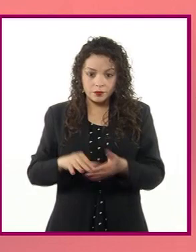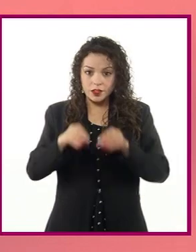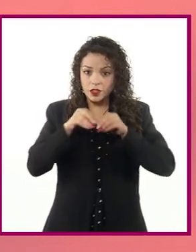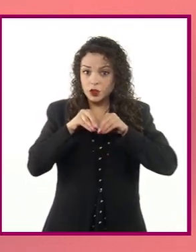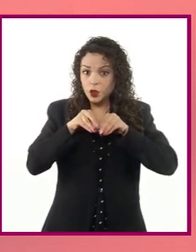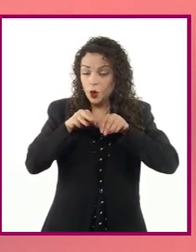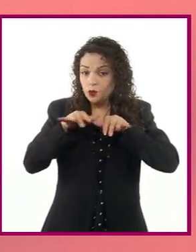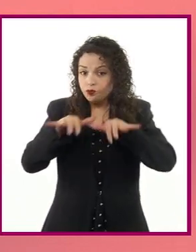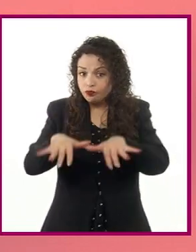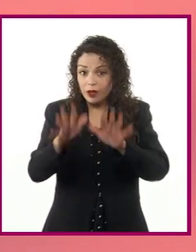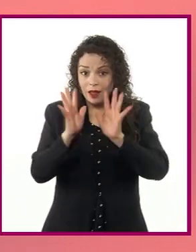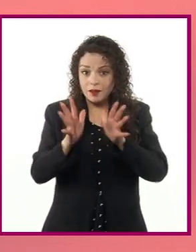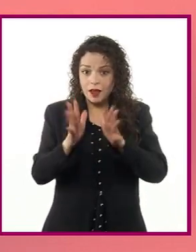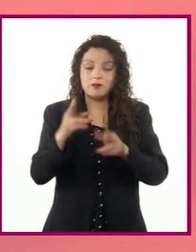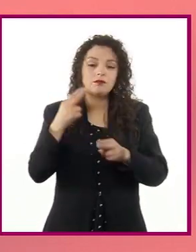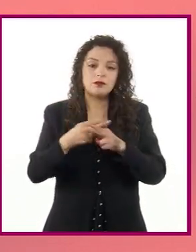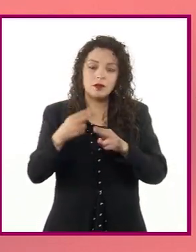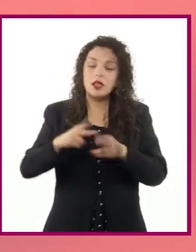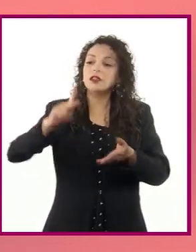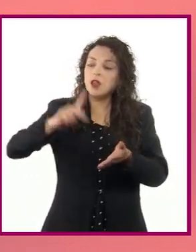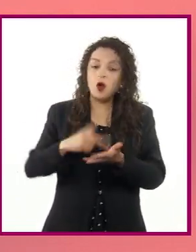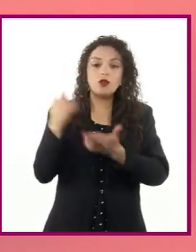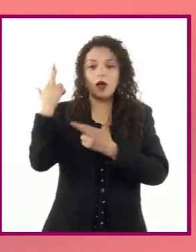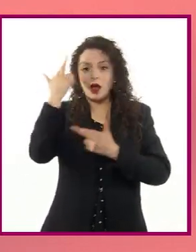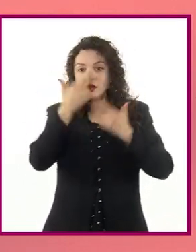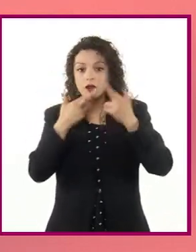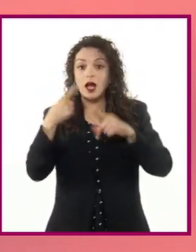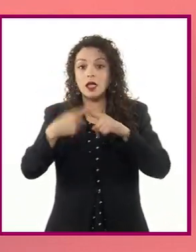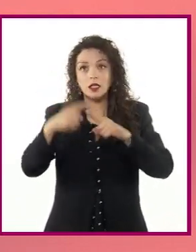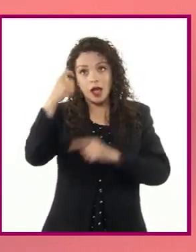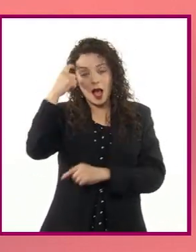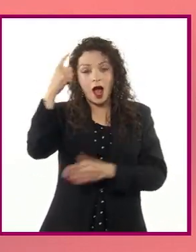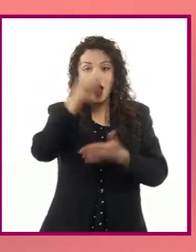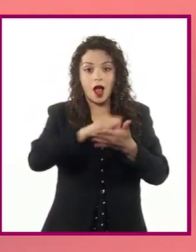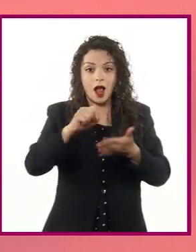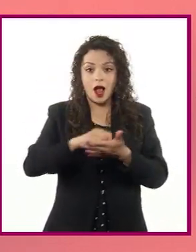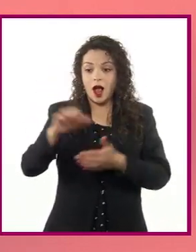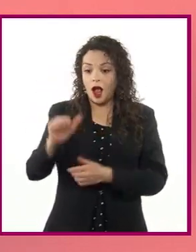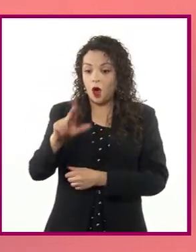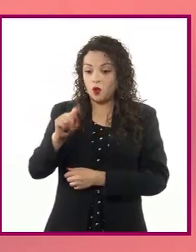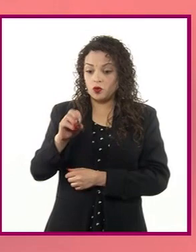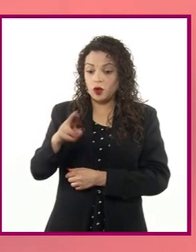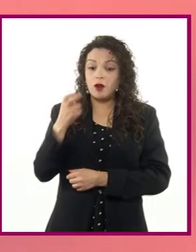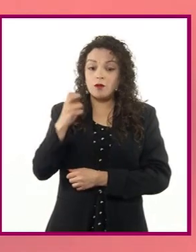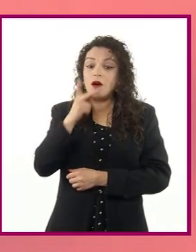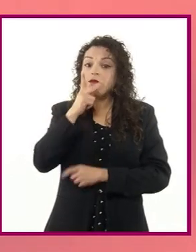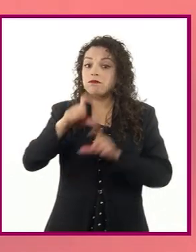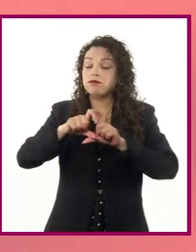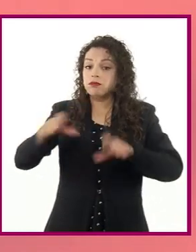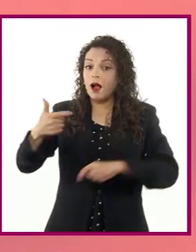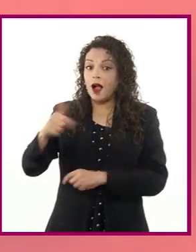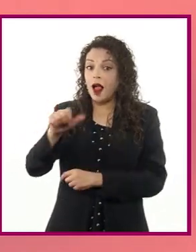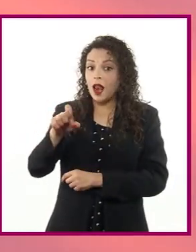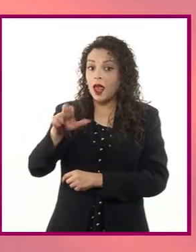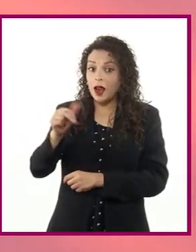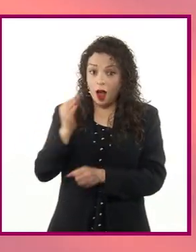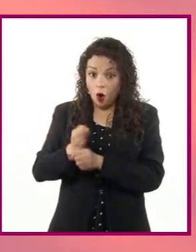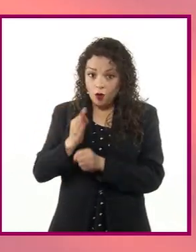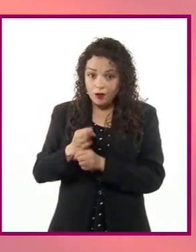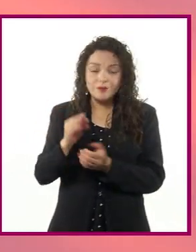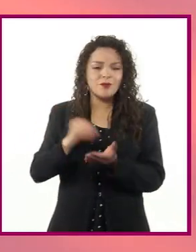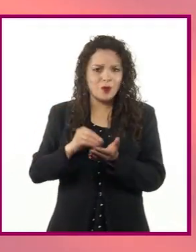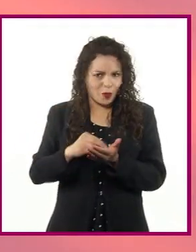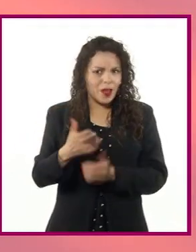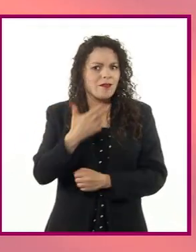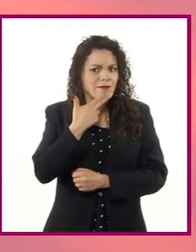hasta que haya una revisión más del autor. Por lo tanto, el término galera todavía se usa actualmente.